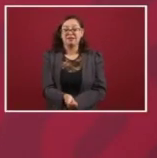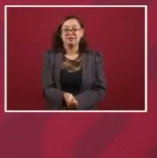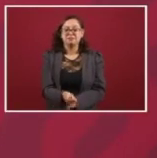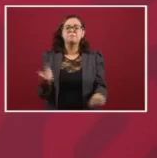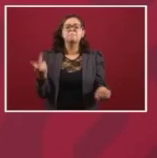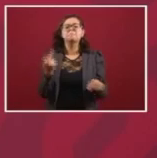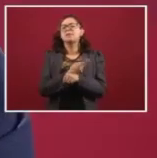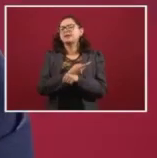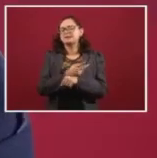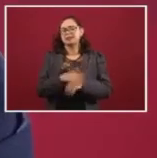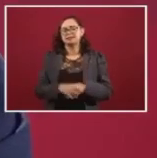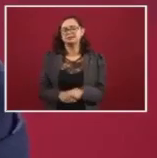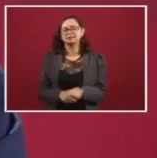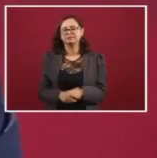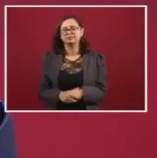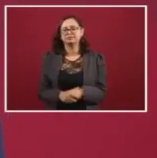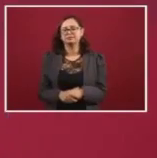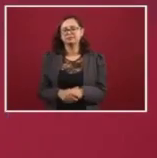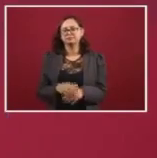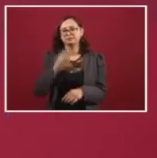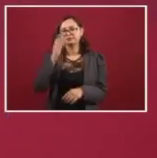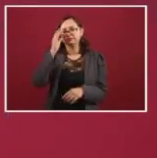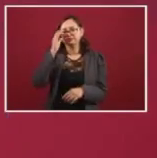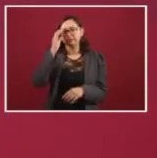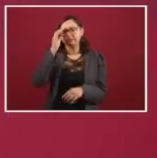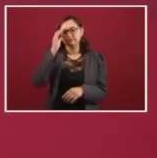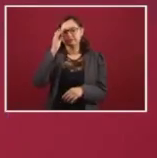¿qué pasa? ¿Qué sucedió